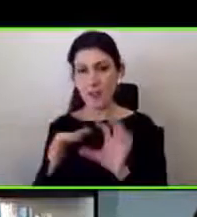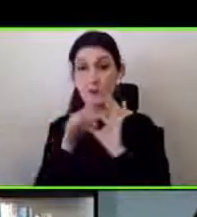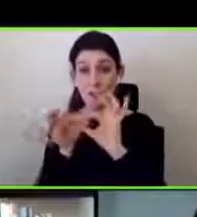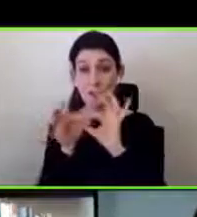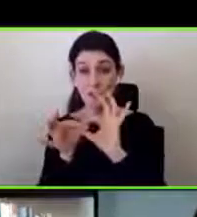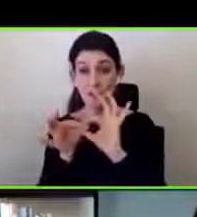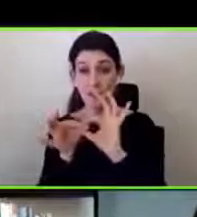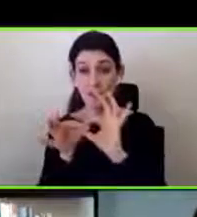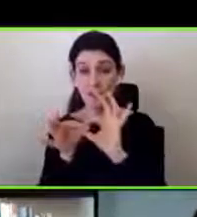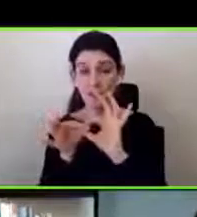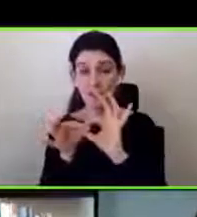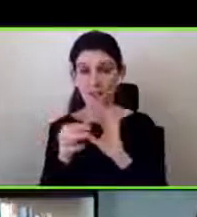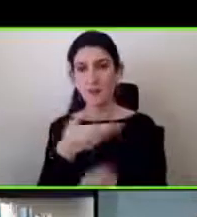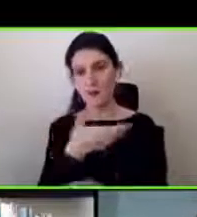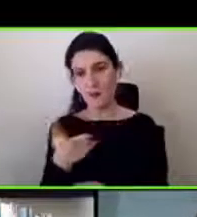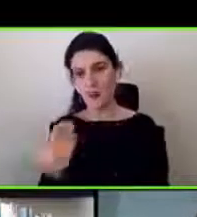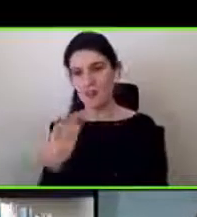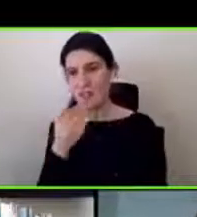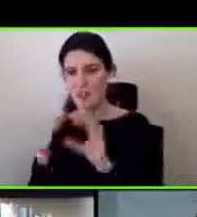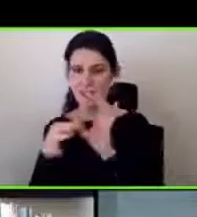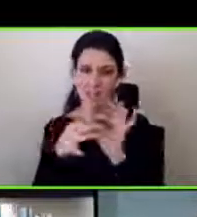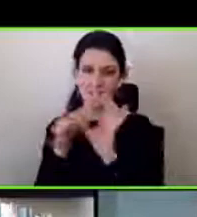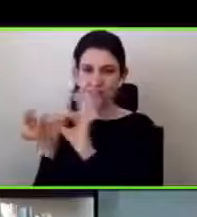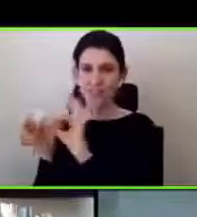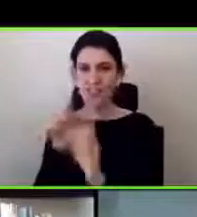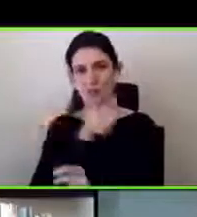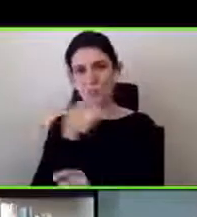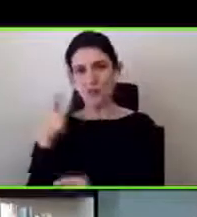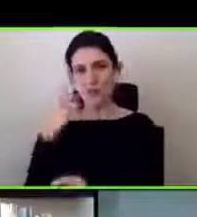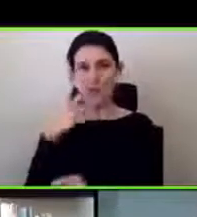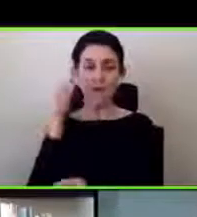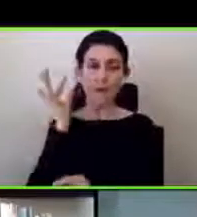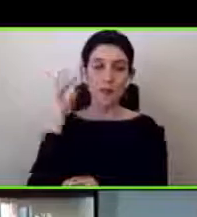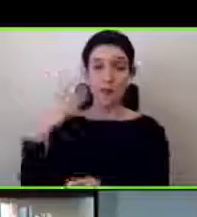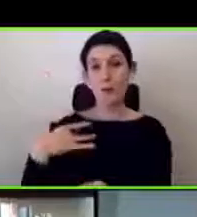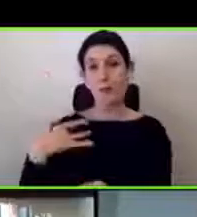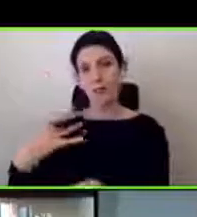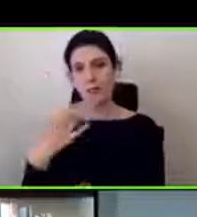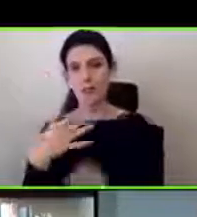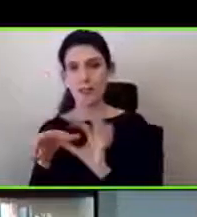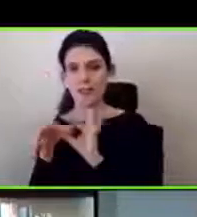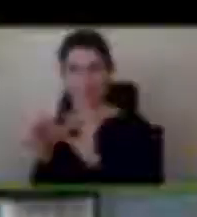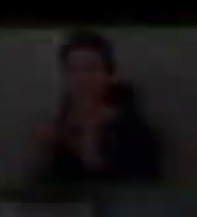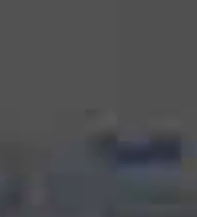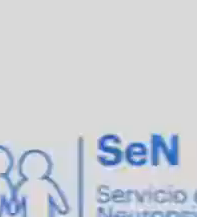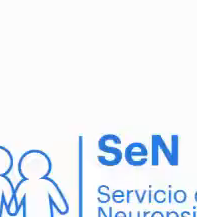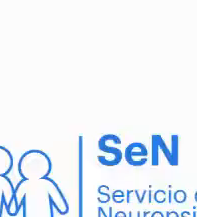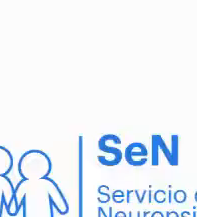Muchas gracias a ustedes. Gracias a ustedes. A todos. Gracias a ustedes por la invitación. Que estén muy bien.